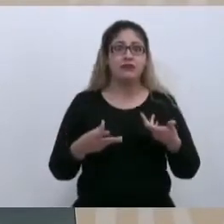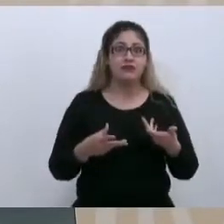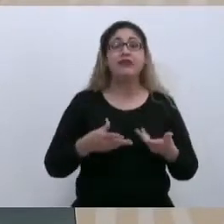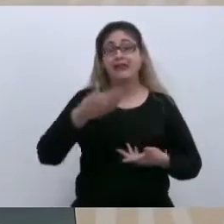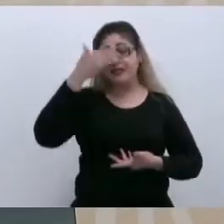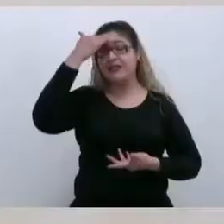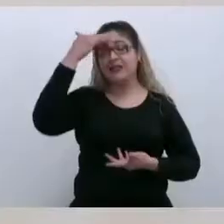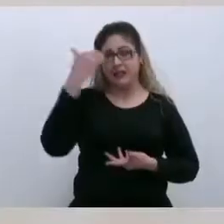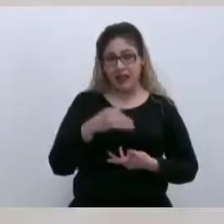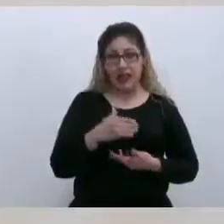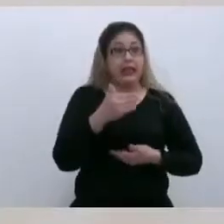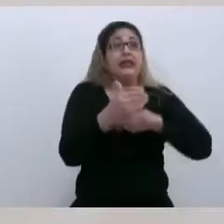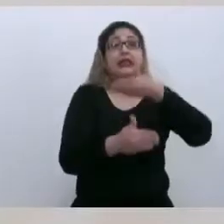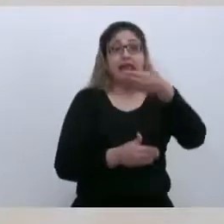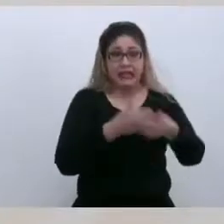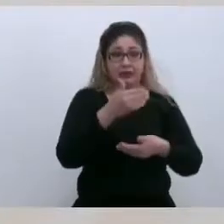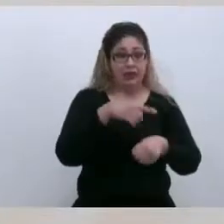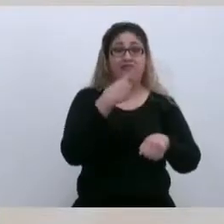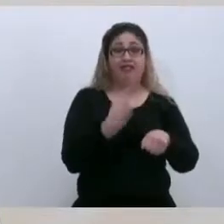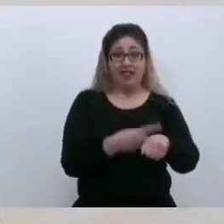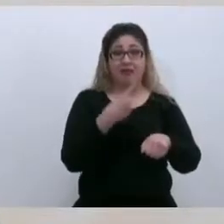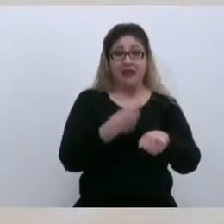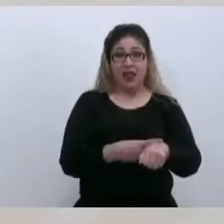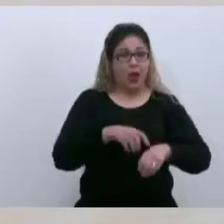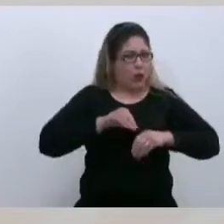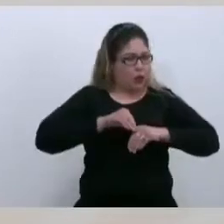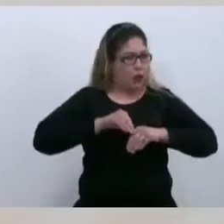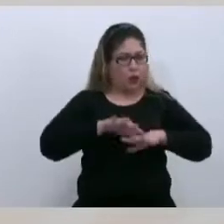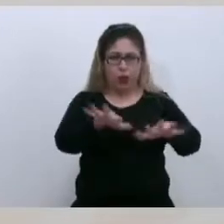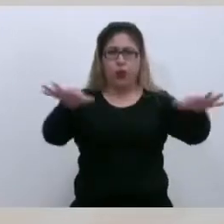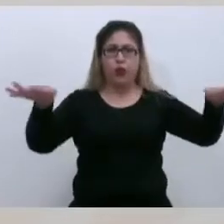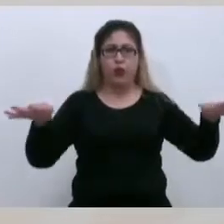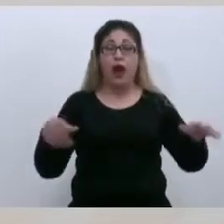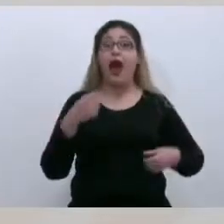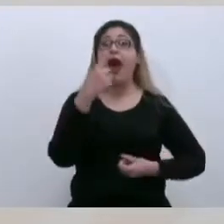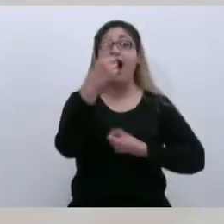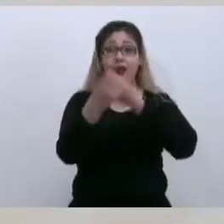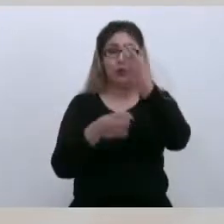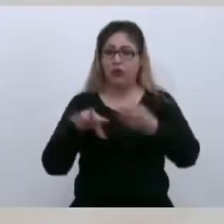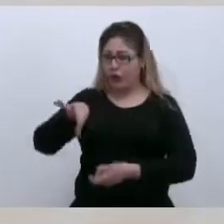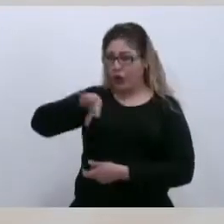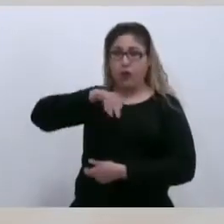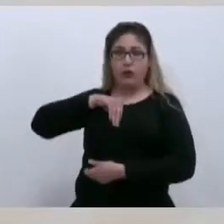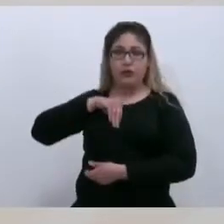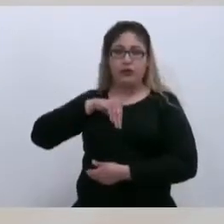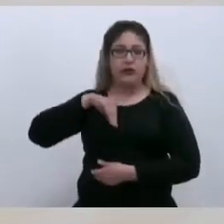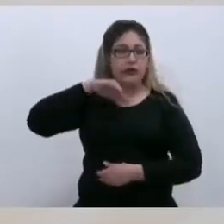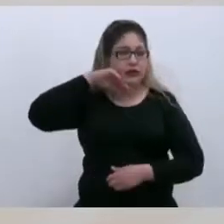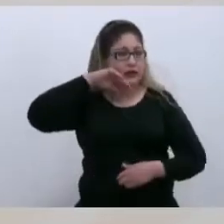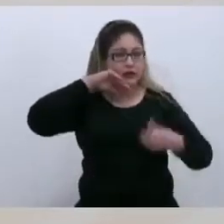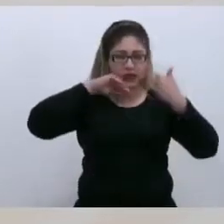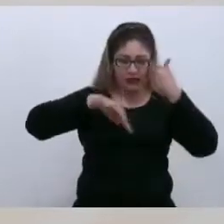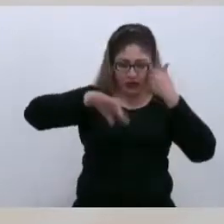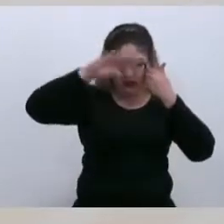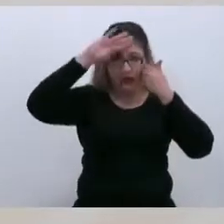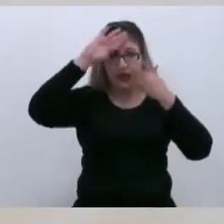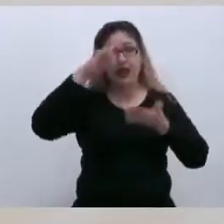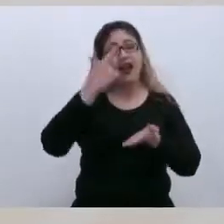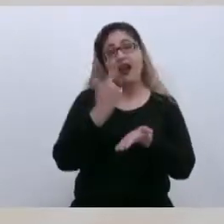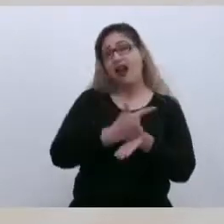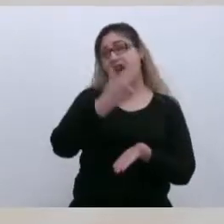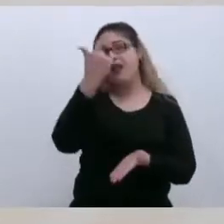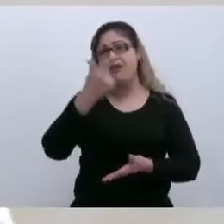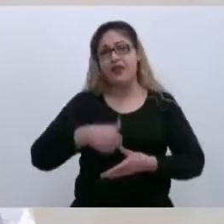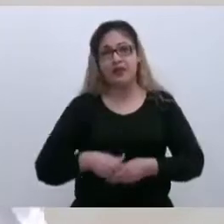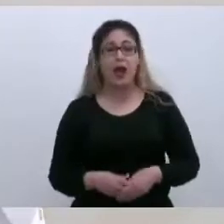severos e iban a requerir de hospitalización. Y digo que la memoria es frágil porque hace un año o un poco más,